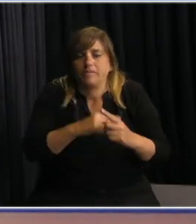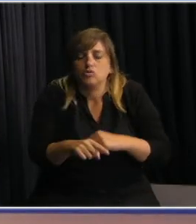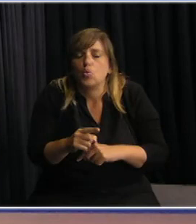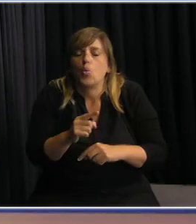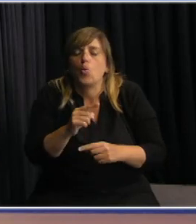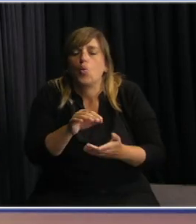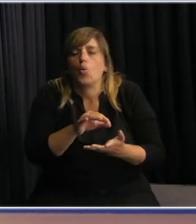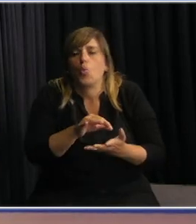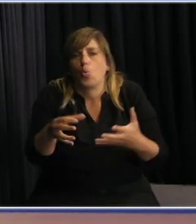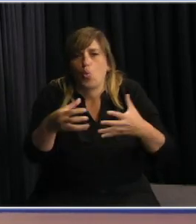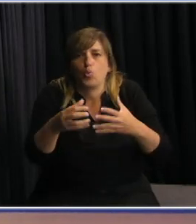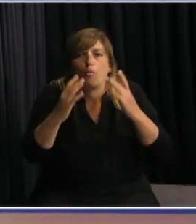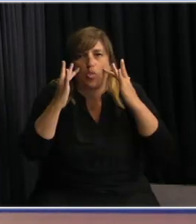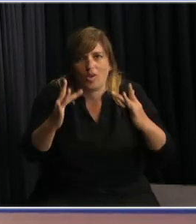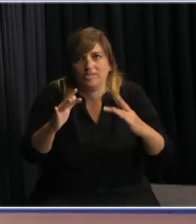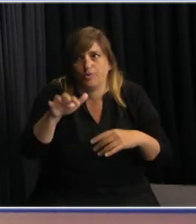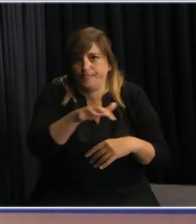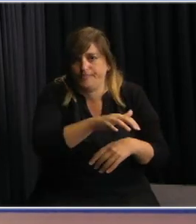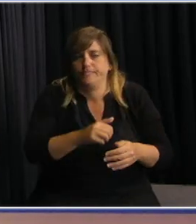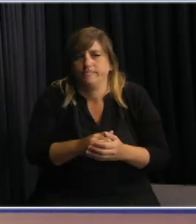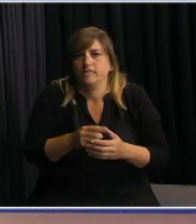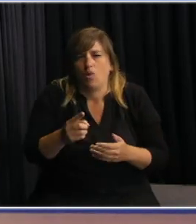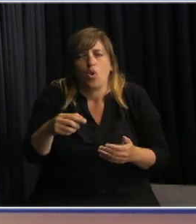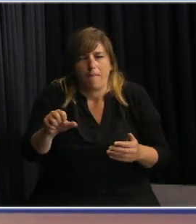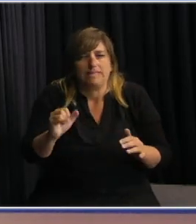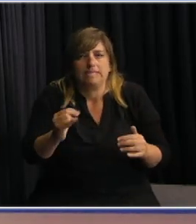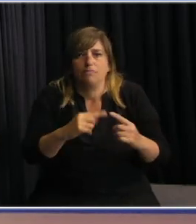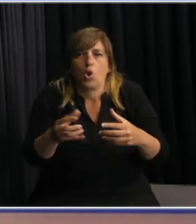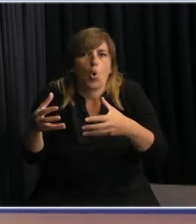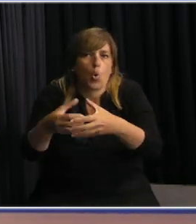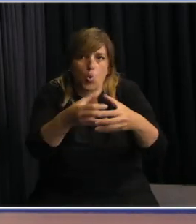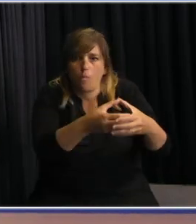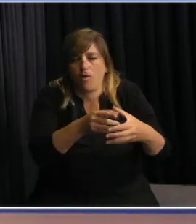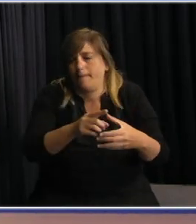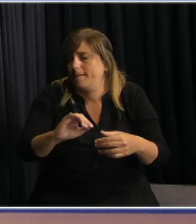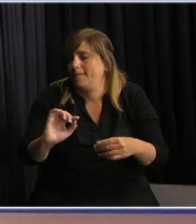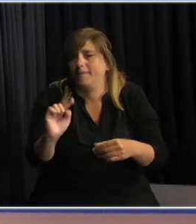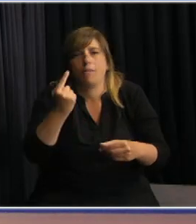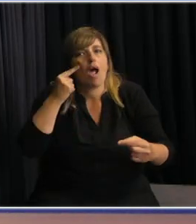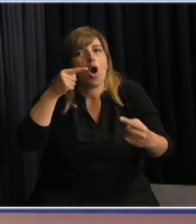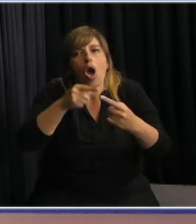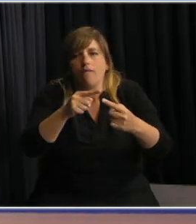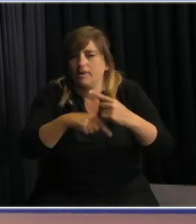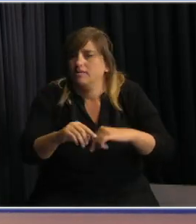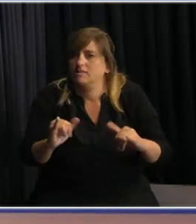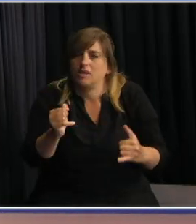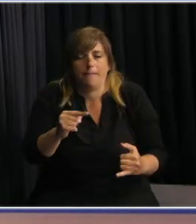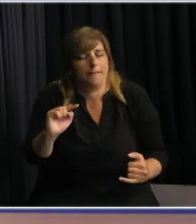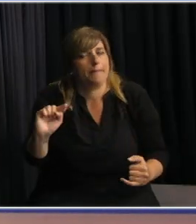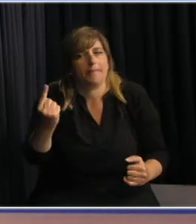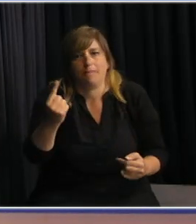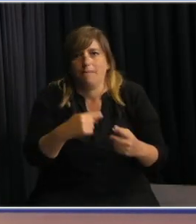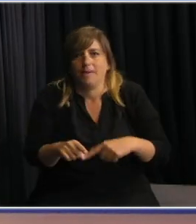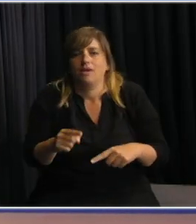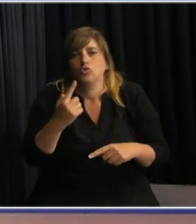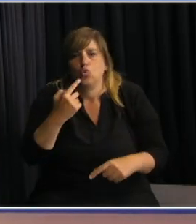educativo. Y creo que hay un resto más, pero a esos grupos seguros en primera instancia con el primer arribo de